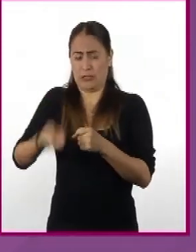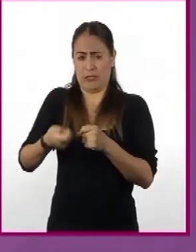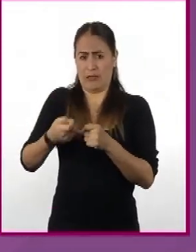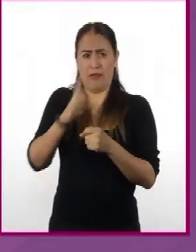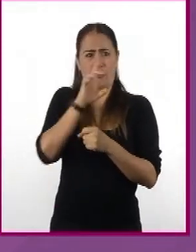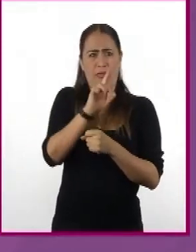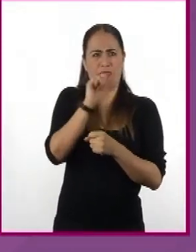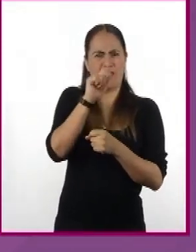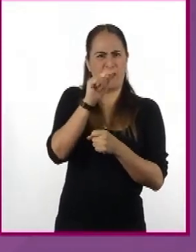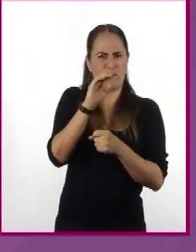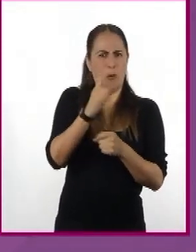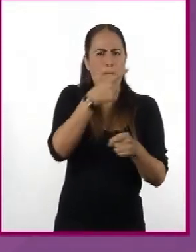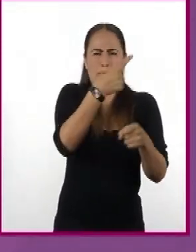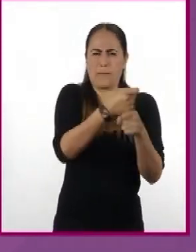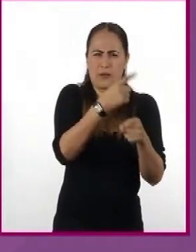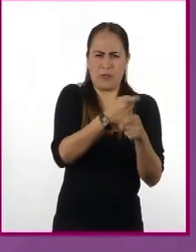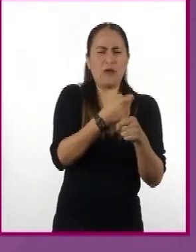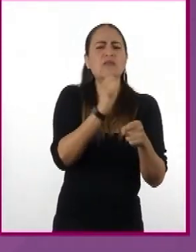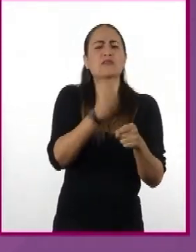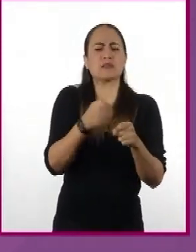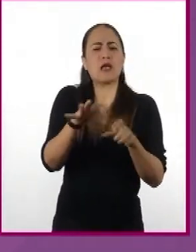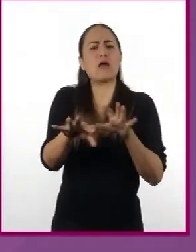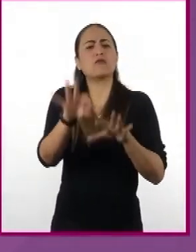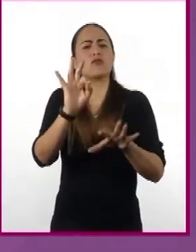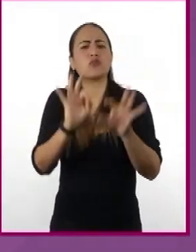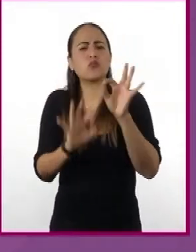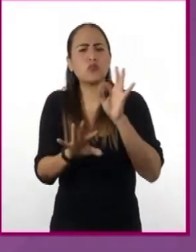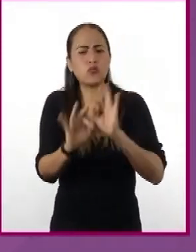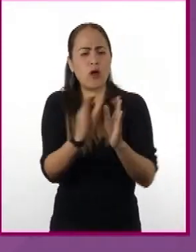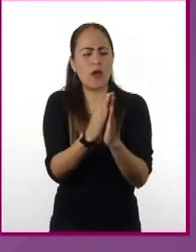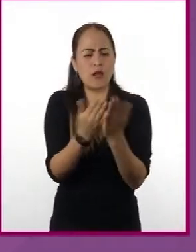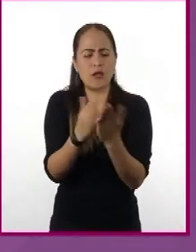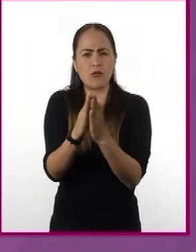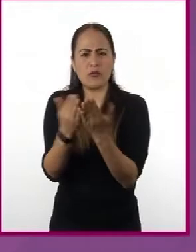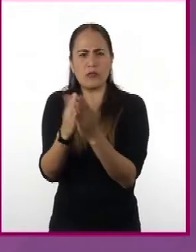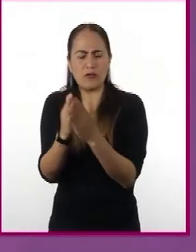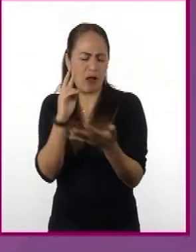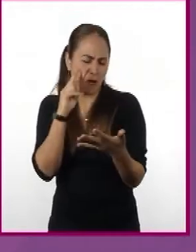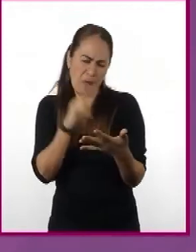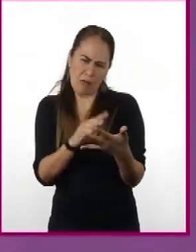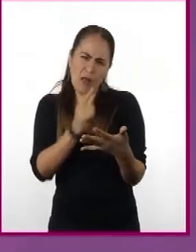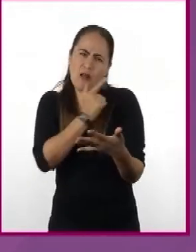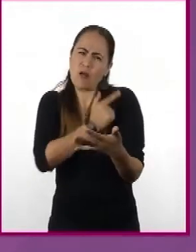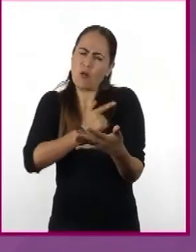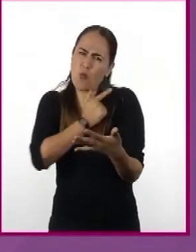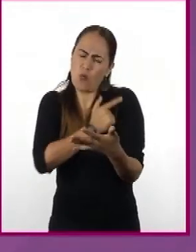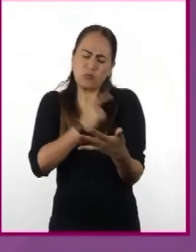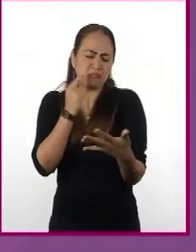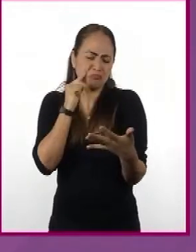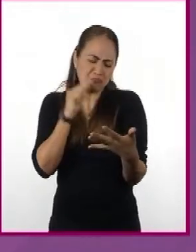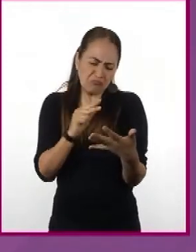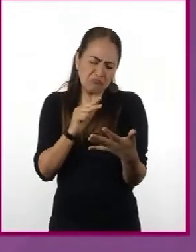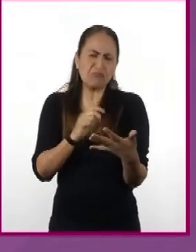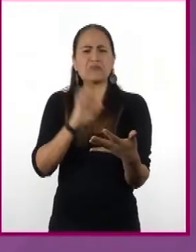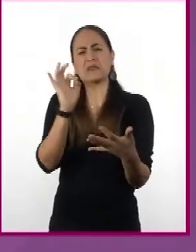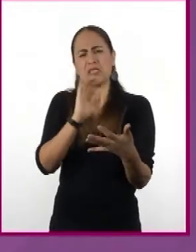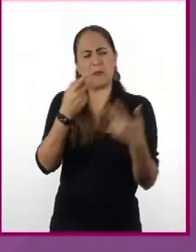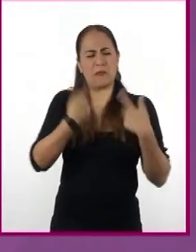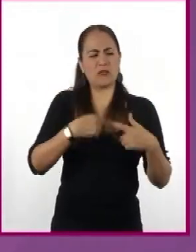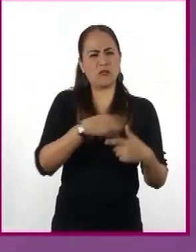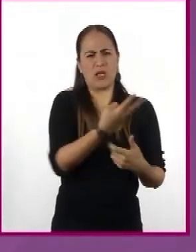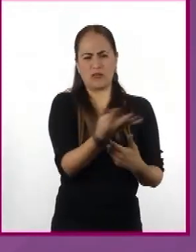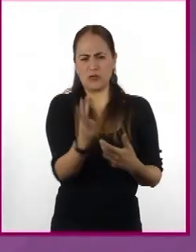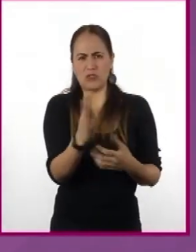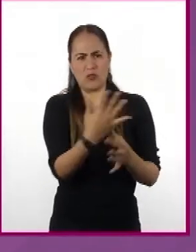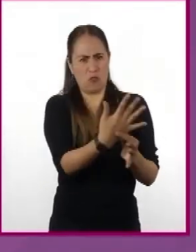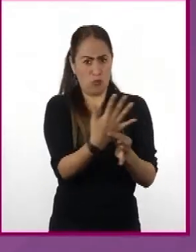que tiene que seleccionar aquellos textos que le son agradables, que le gustan esos textos de algunos autores, porque no de